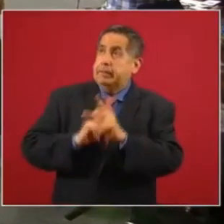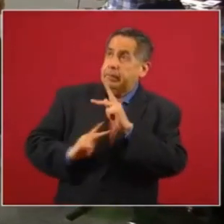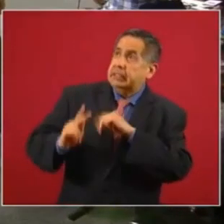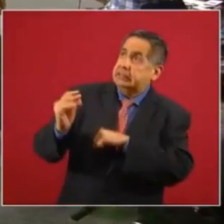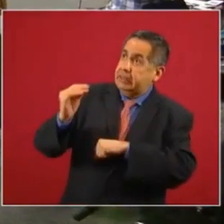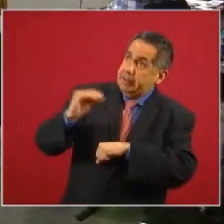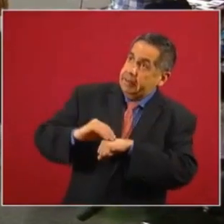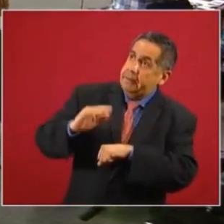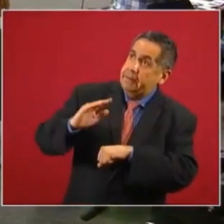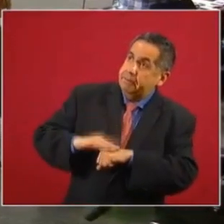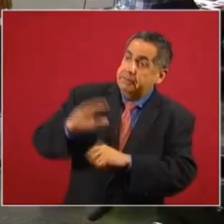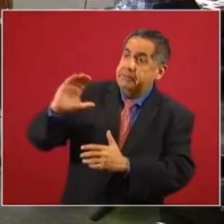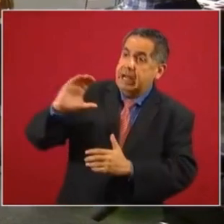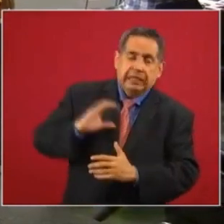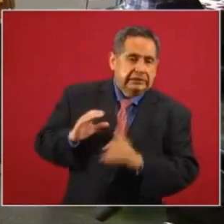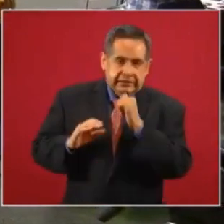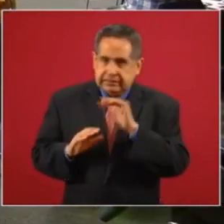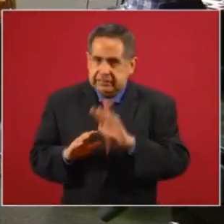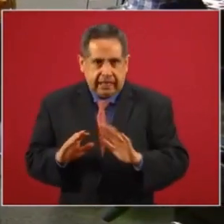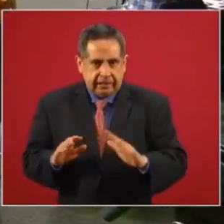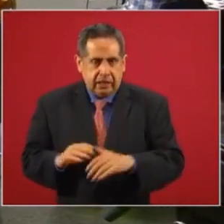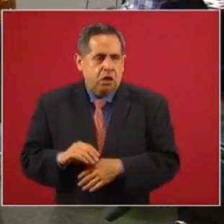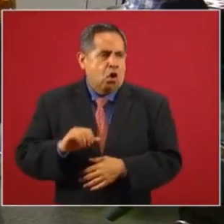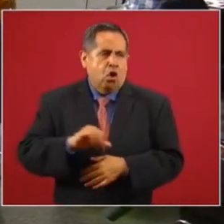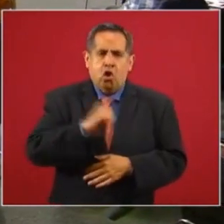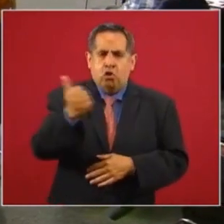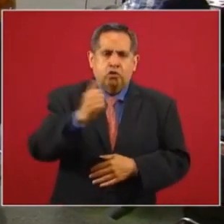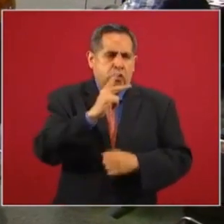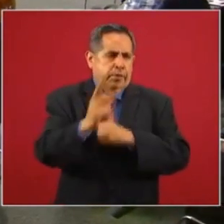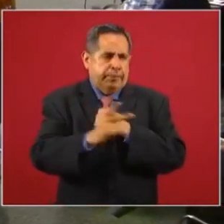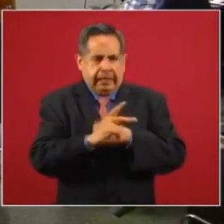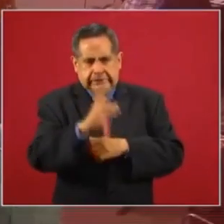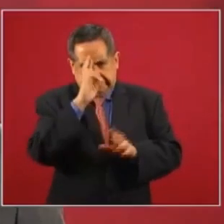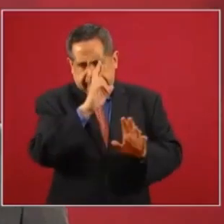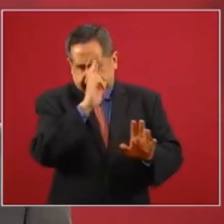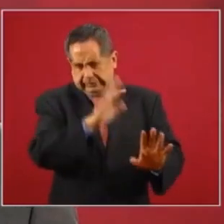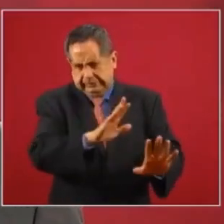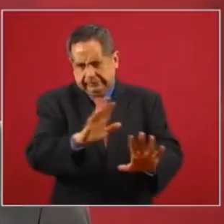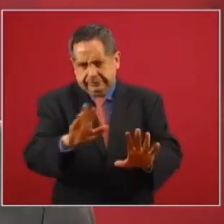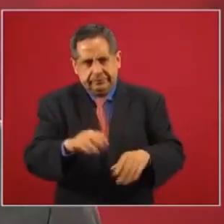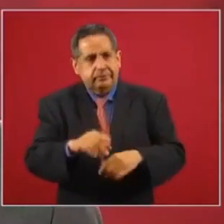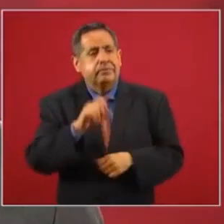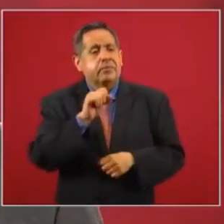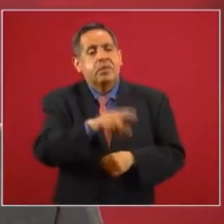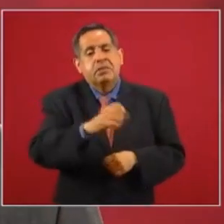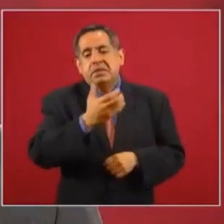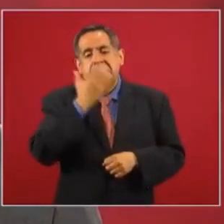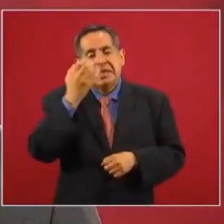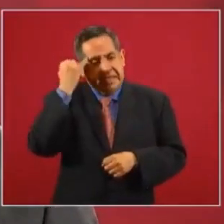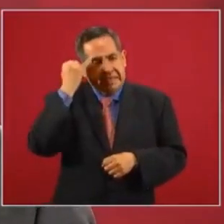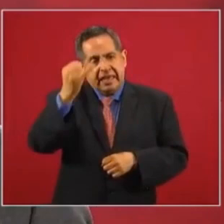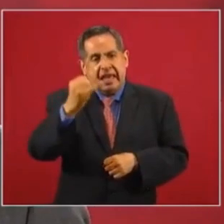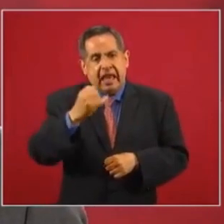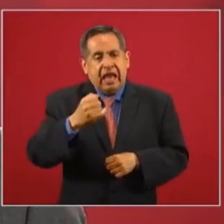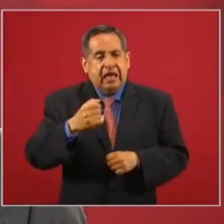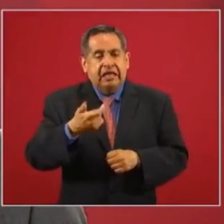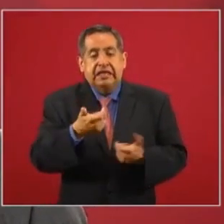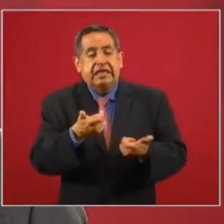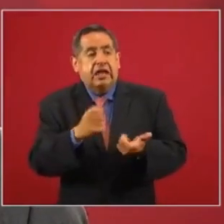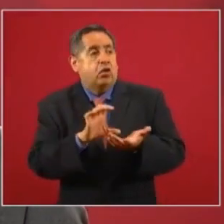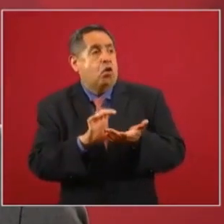Y en otros países, con todo respeto, además de seguir con lo mismo, de inyectar recursos